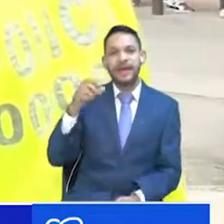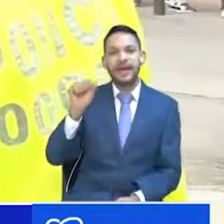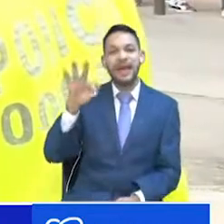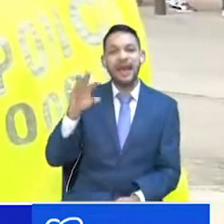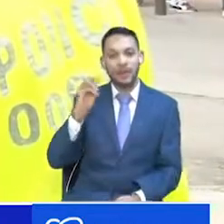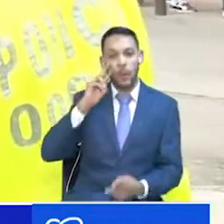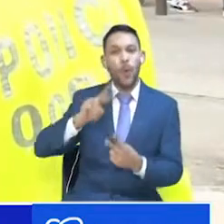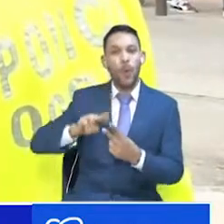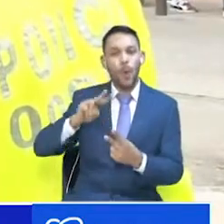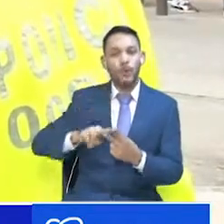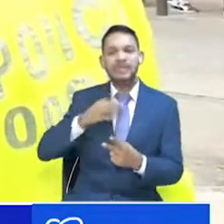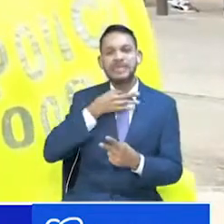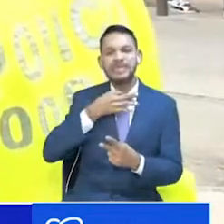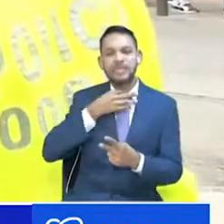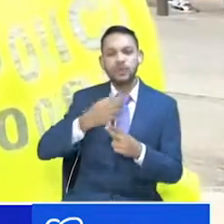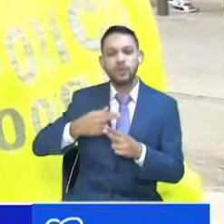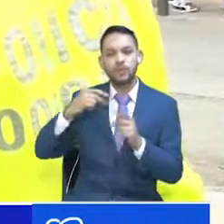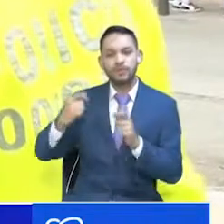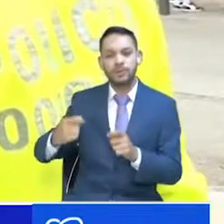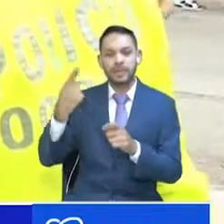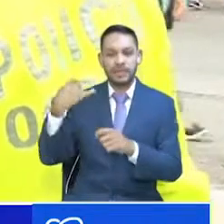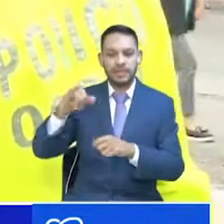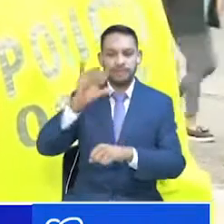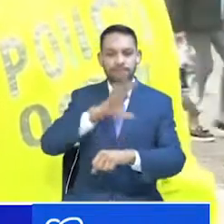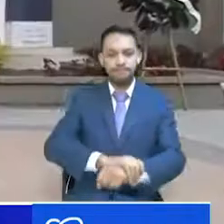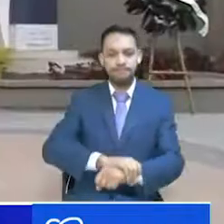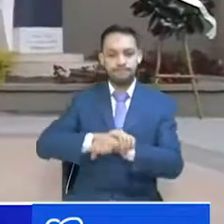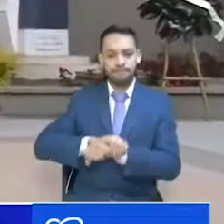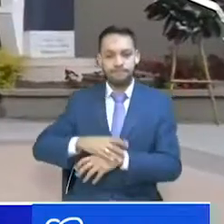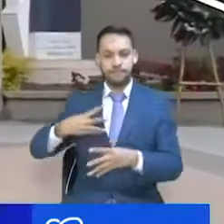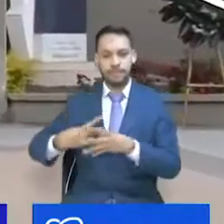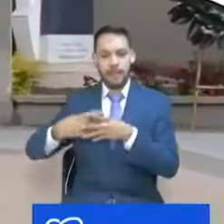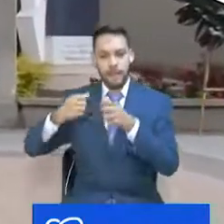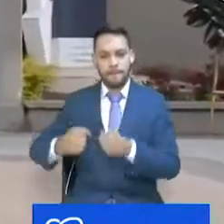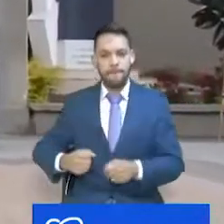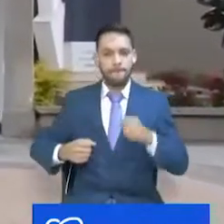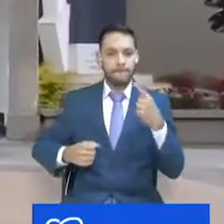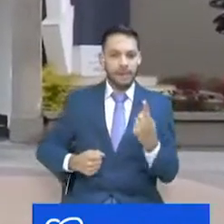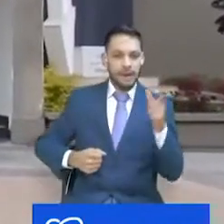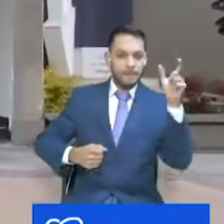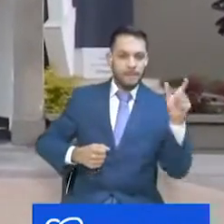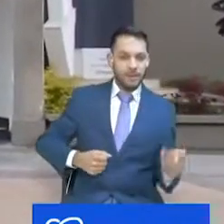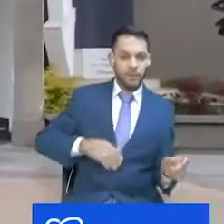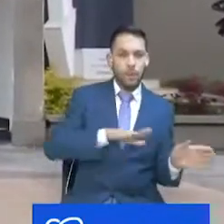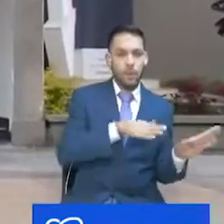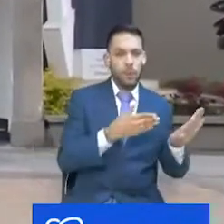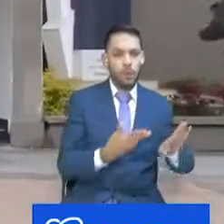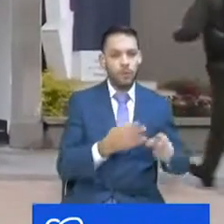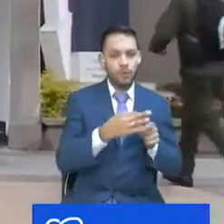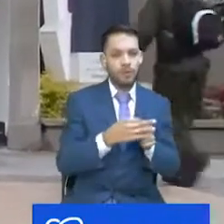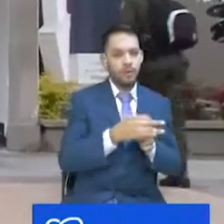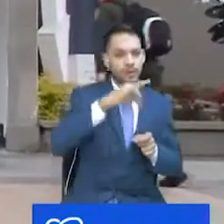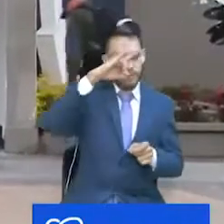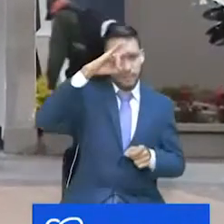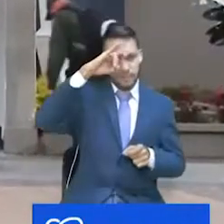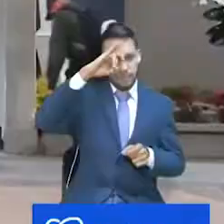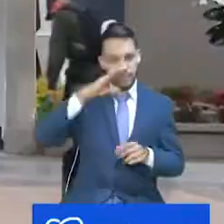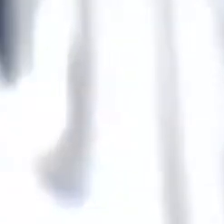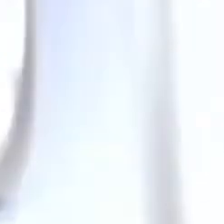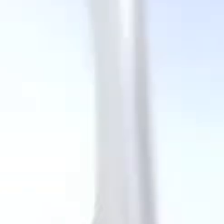asesinato de robinson es el primero que ocurre en ríosucio este año mientras que en el 2021 se registraron dos casos